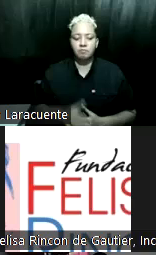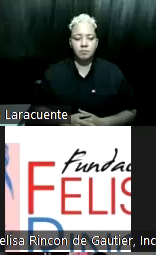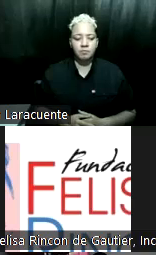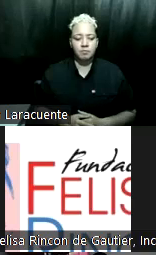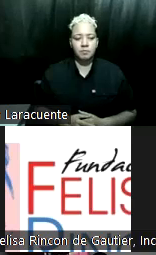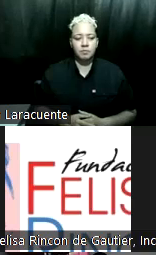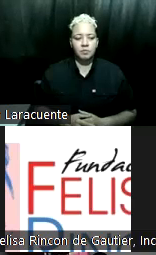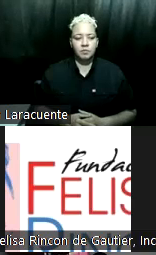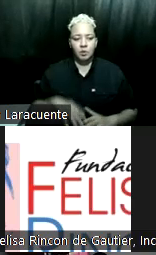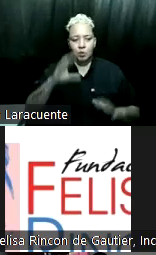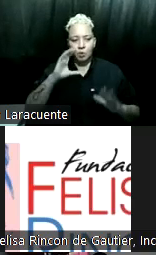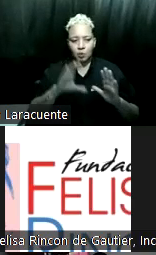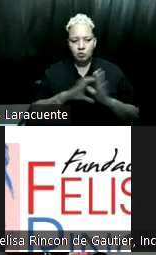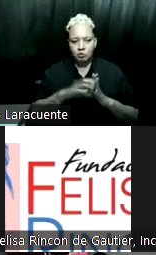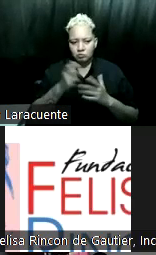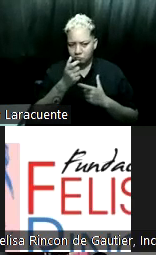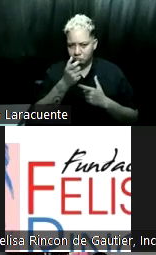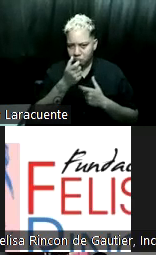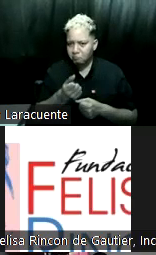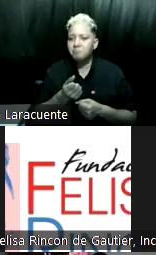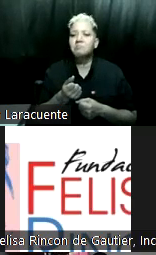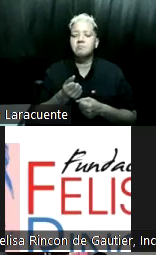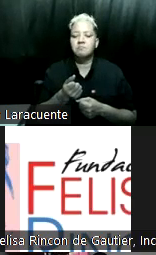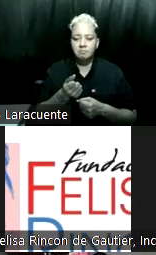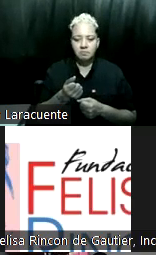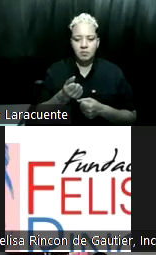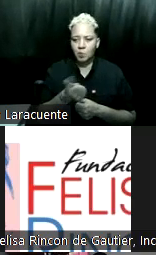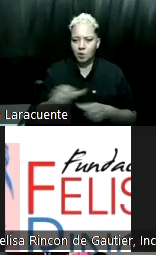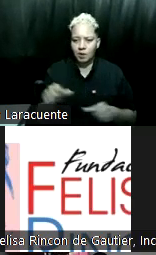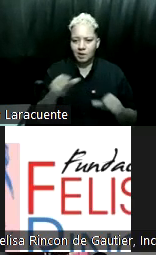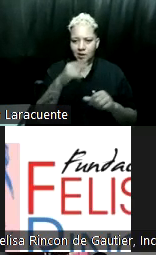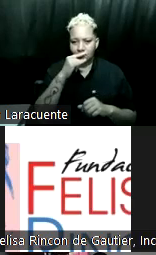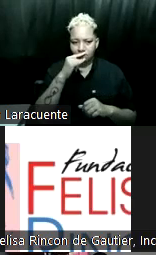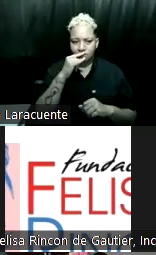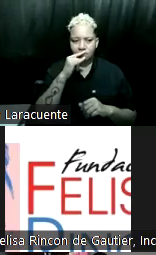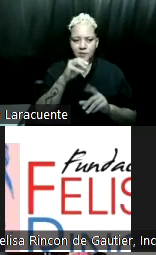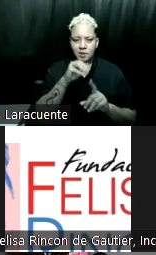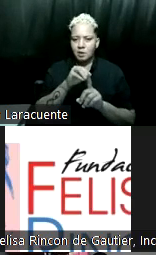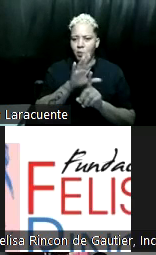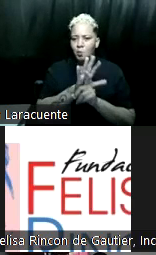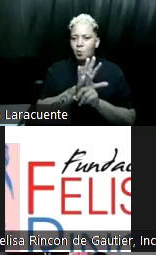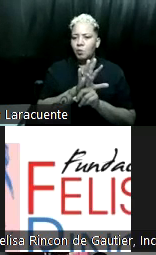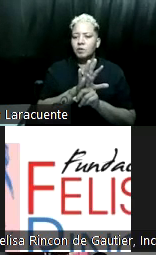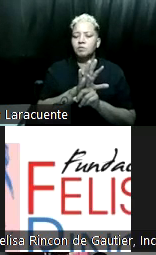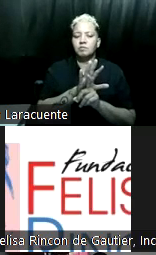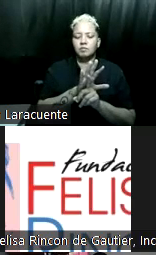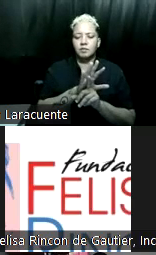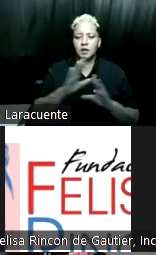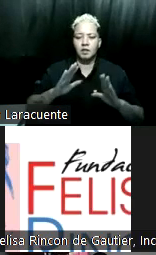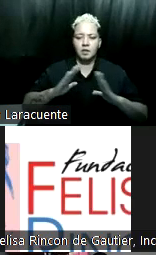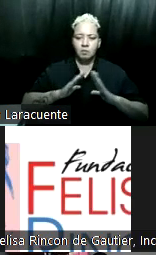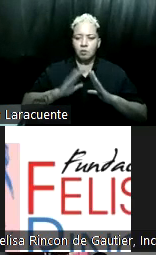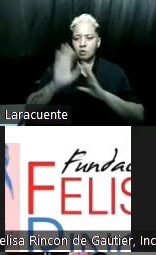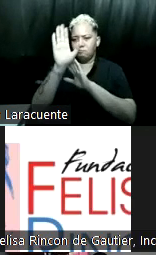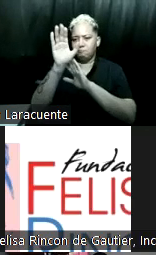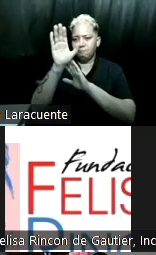una imagen sumamente interesante para cualquier niño que está expuesto al deporte del baloncesto.